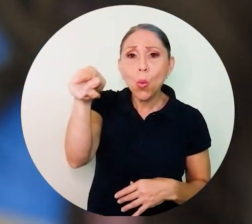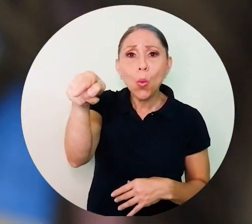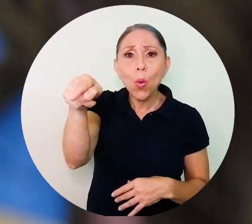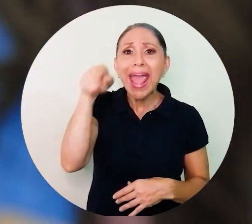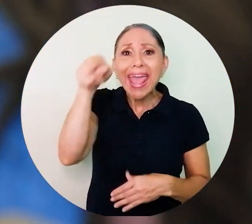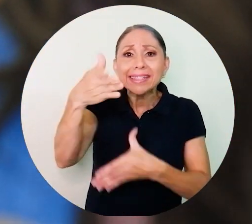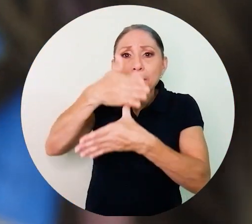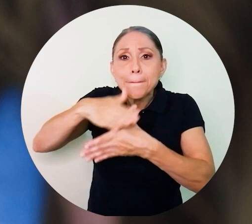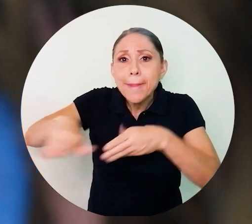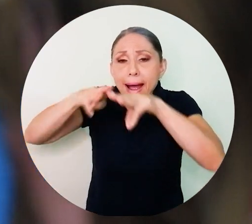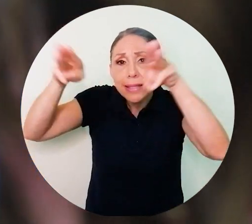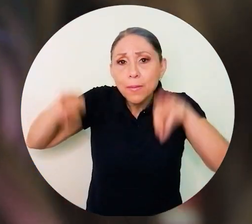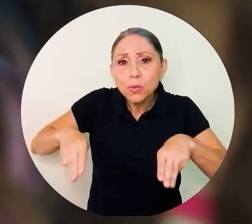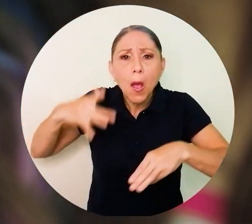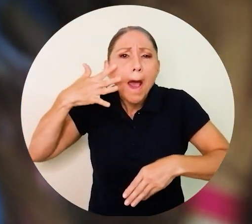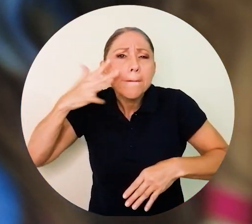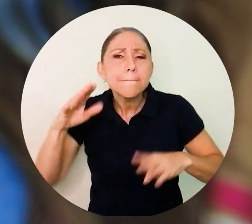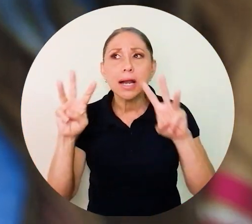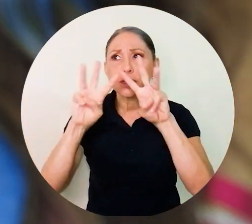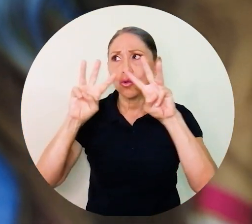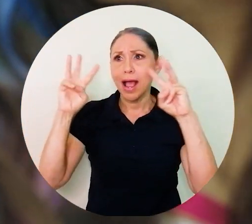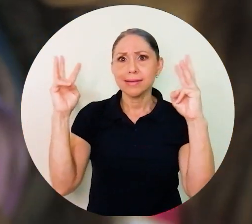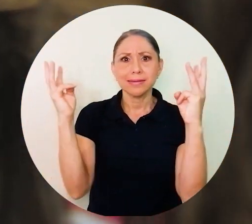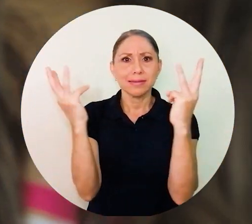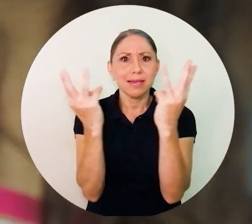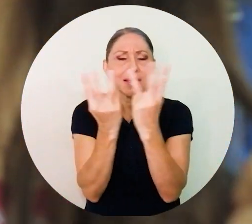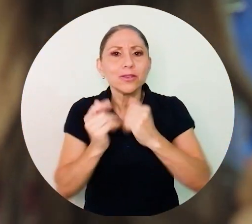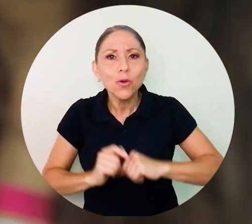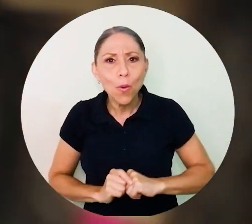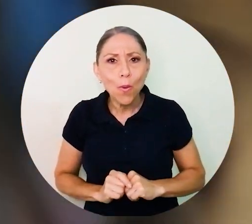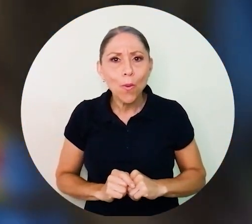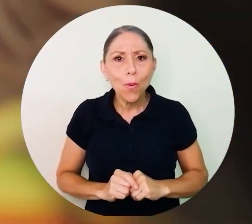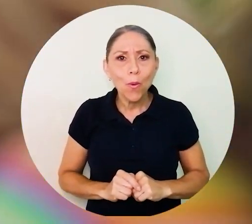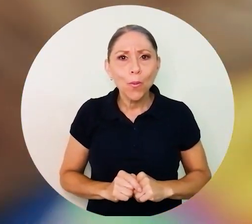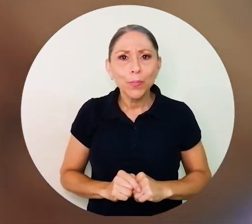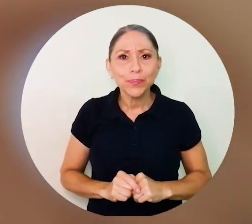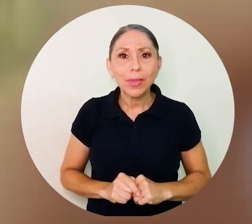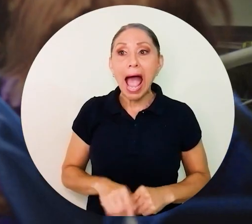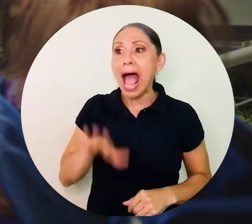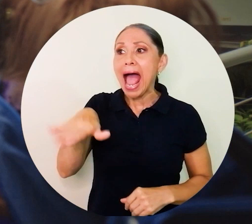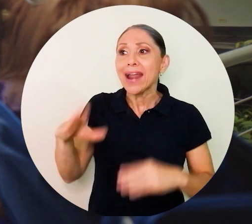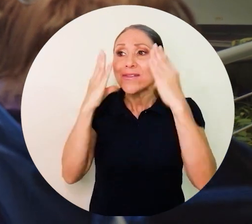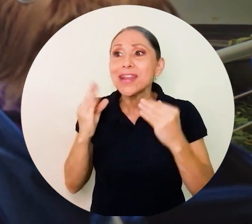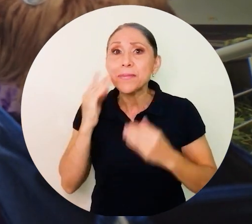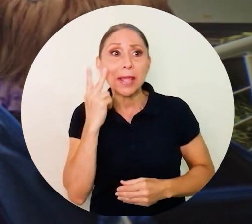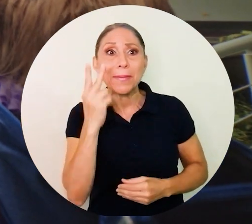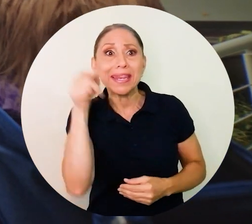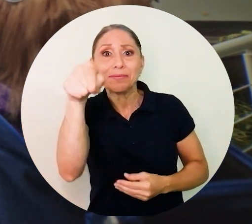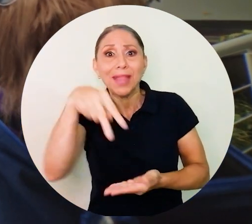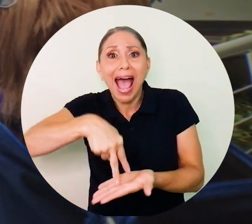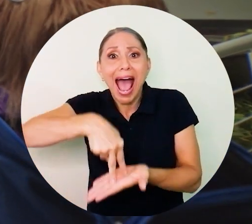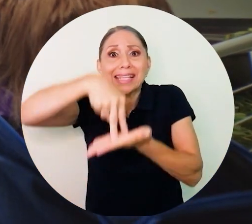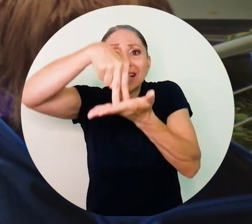¡Oh! Esta parte del museo parece un castillo. ¡Rimi! Tienen un ascensor por si